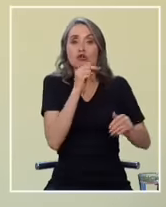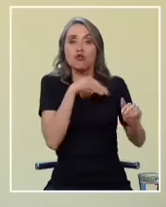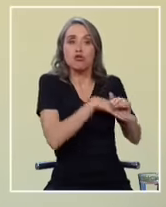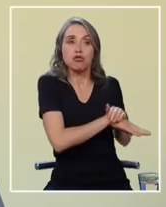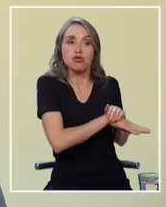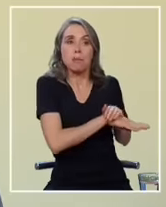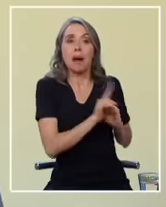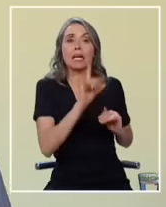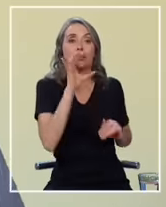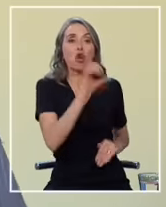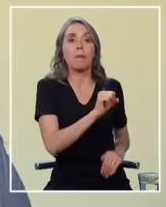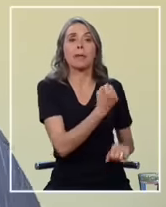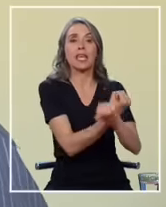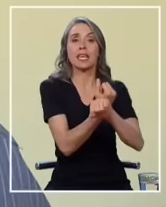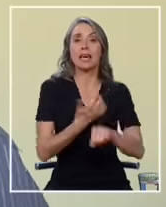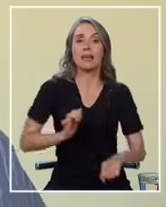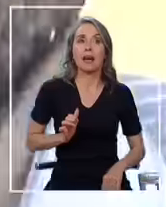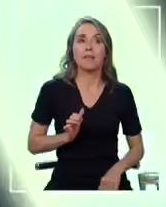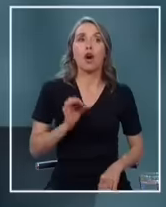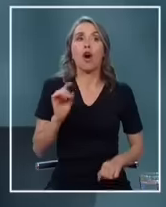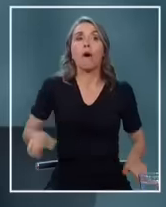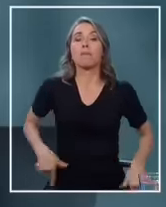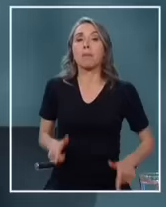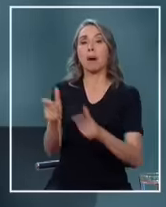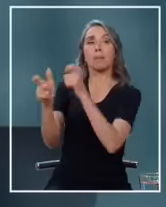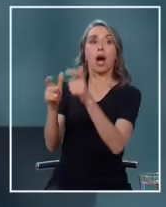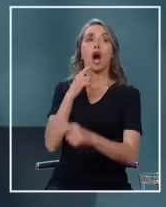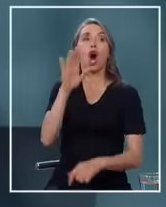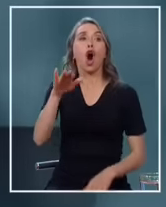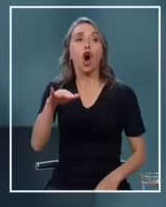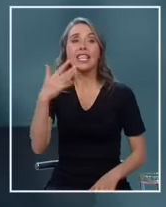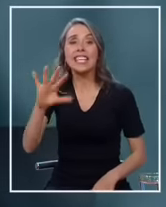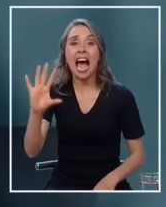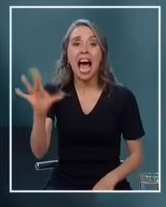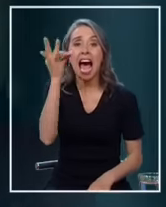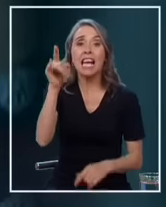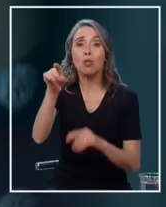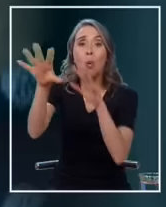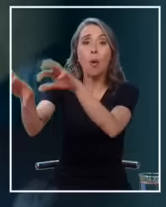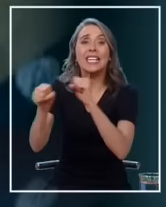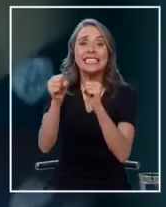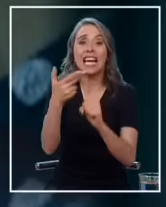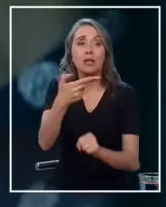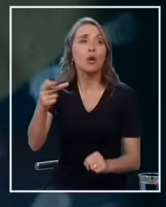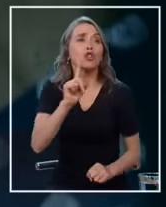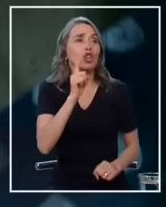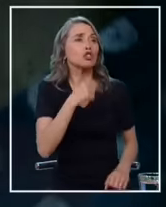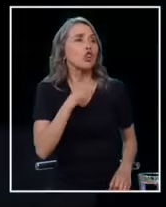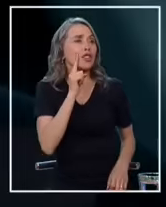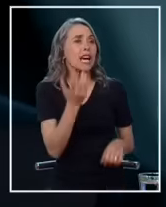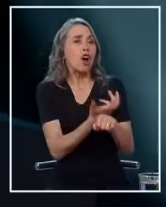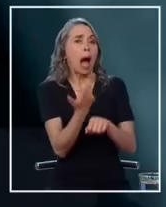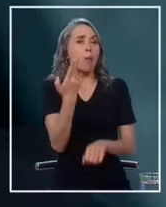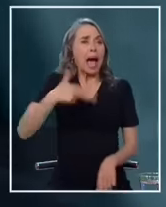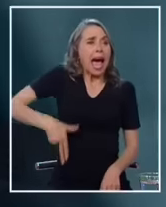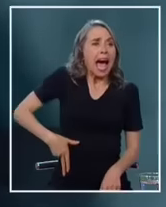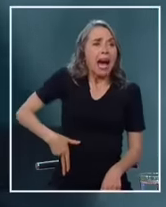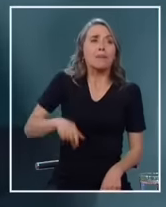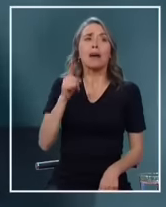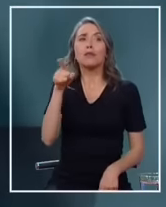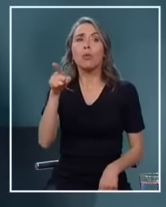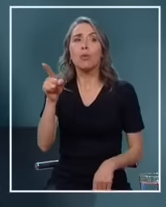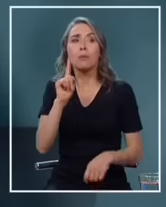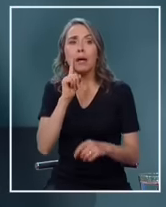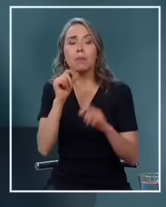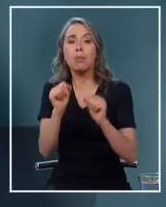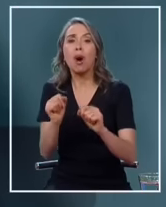de la policía o para poder utilizarlas. Oye, ¿rescataste la weá? No, si ya la tengo yo, esa weá. Si está... Ya, porque la voy a bajar a usted, porque